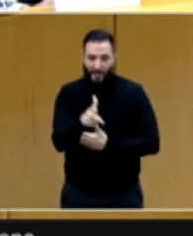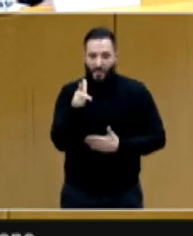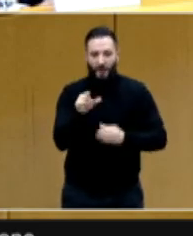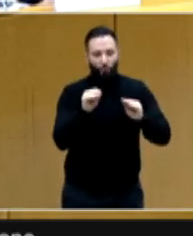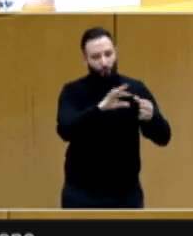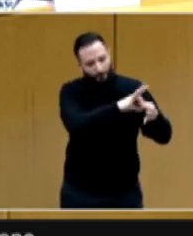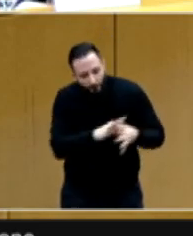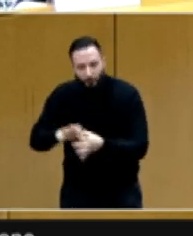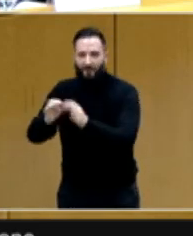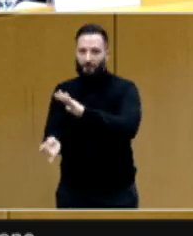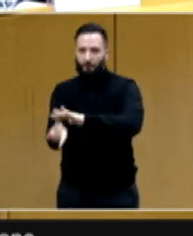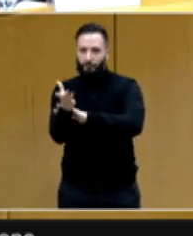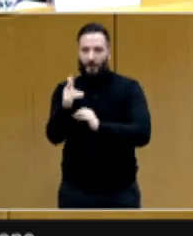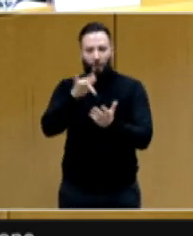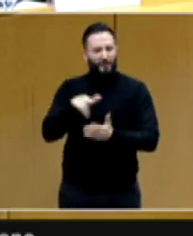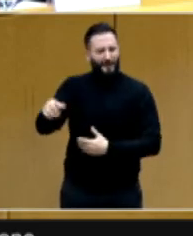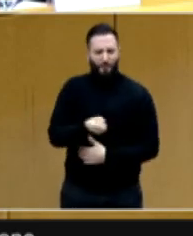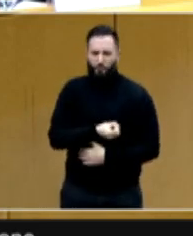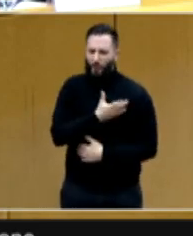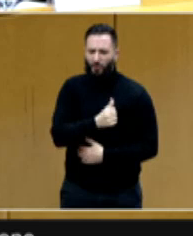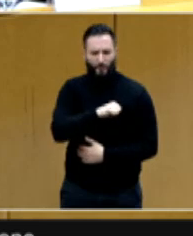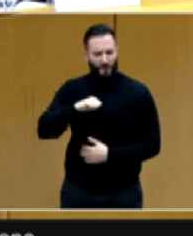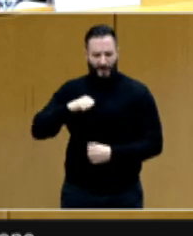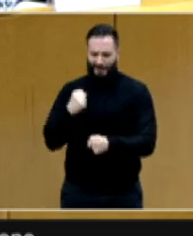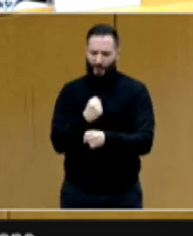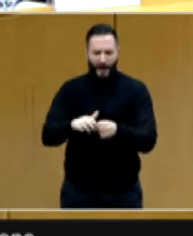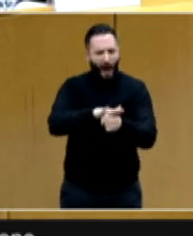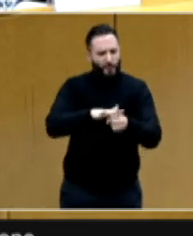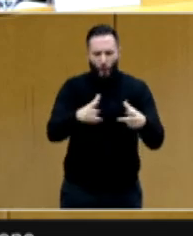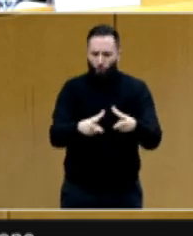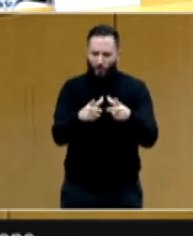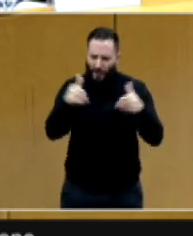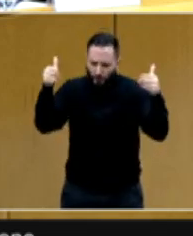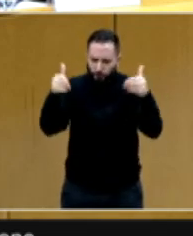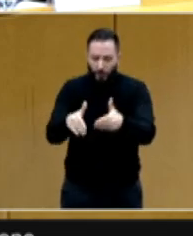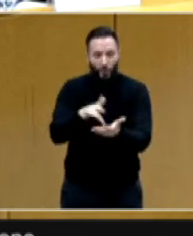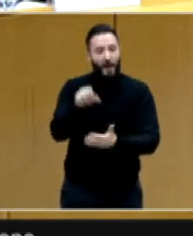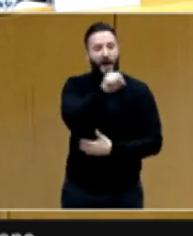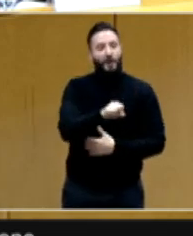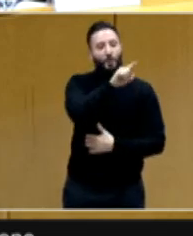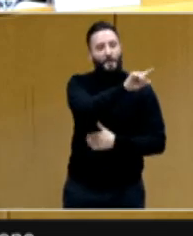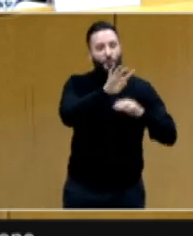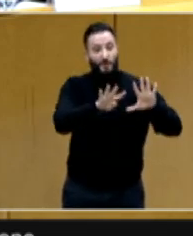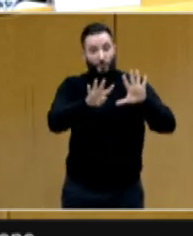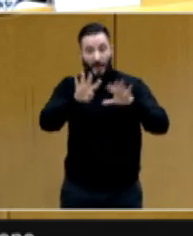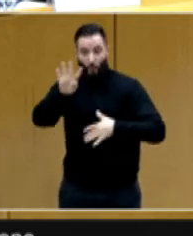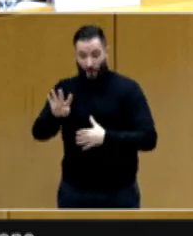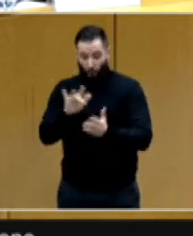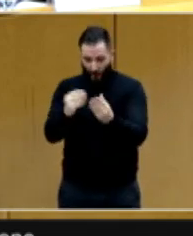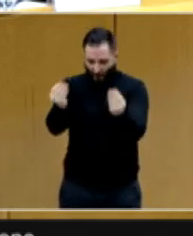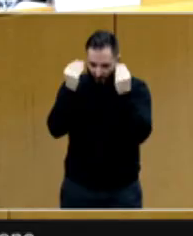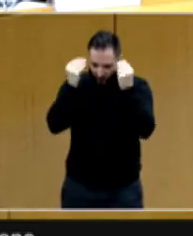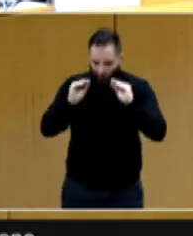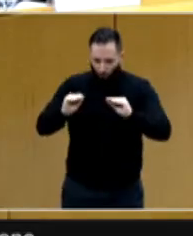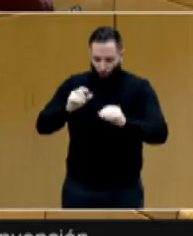tiene una Clara vocación personal a trabajar en el ámbito social ya desde el año 1994 su formación y su